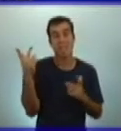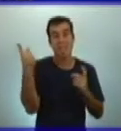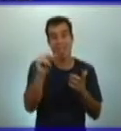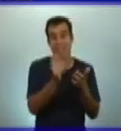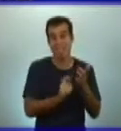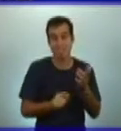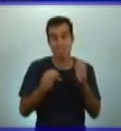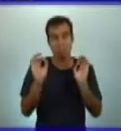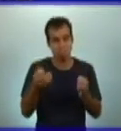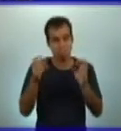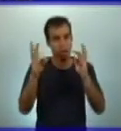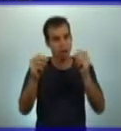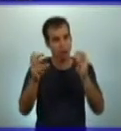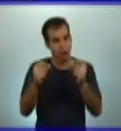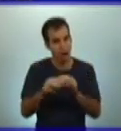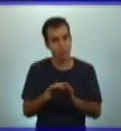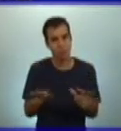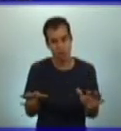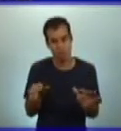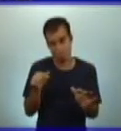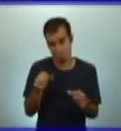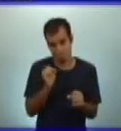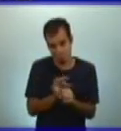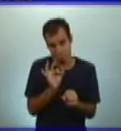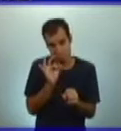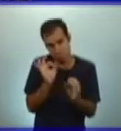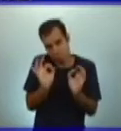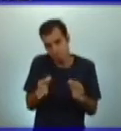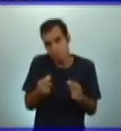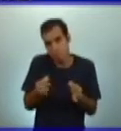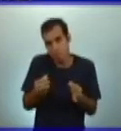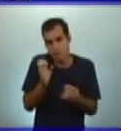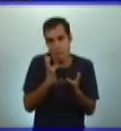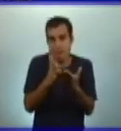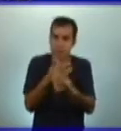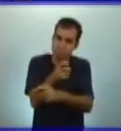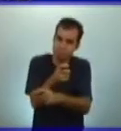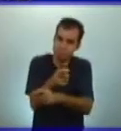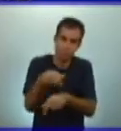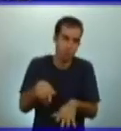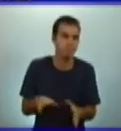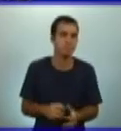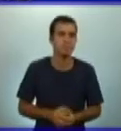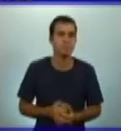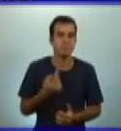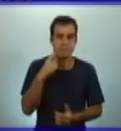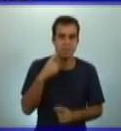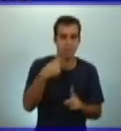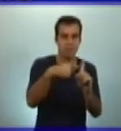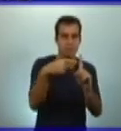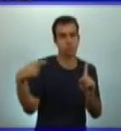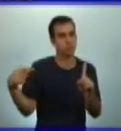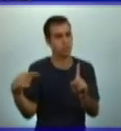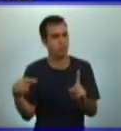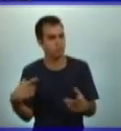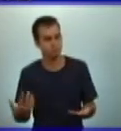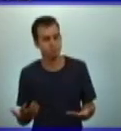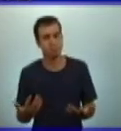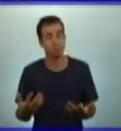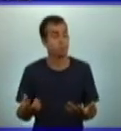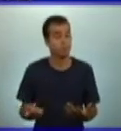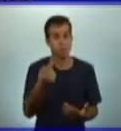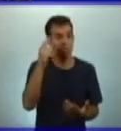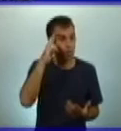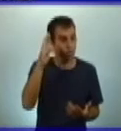trabajado en la sesión de la tarde de hoy. El primer ejercicio, fíjense, hay una adición y una sustracción. Solo recordarles,